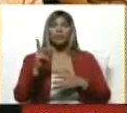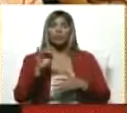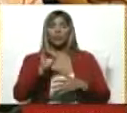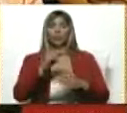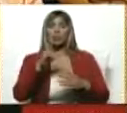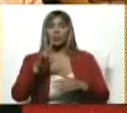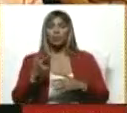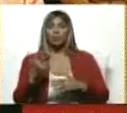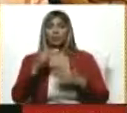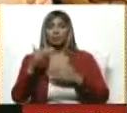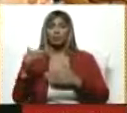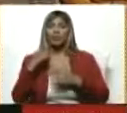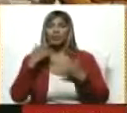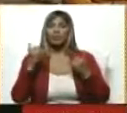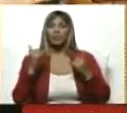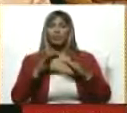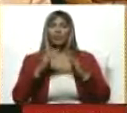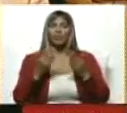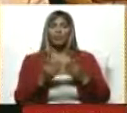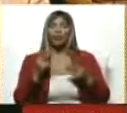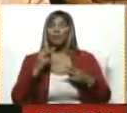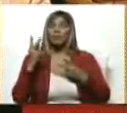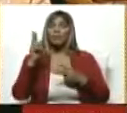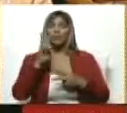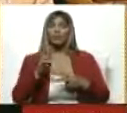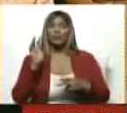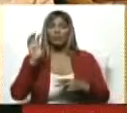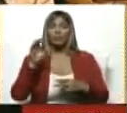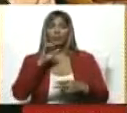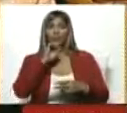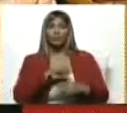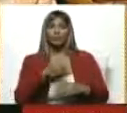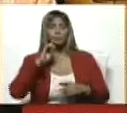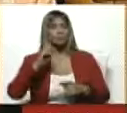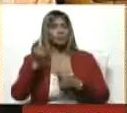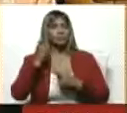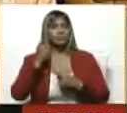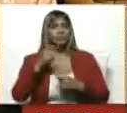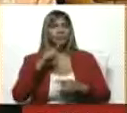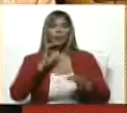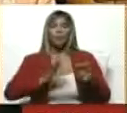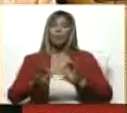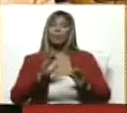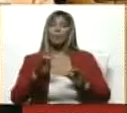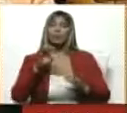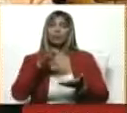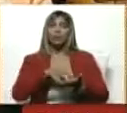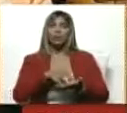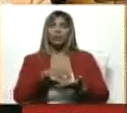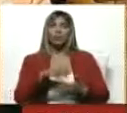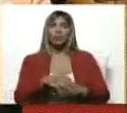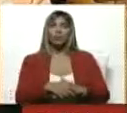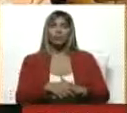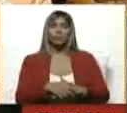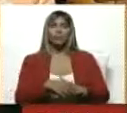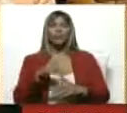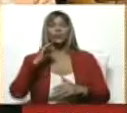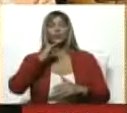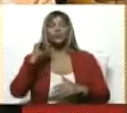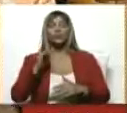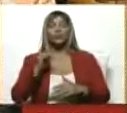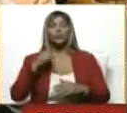tercer capítulo del Festival Mundial Viva Venezuela, mi patria querida. Recuerden, prepararse los estados Aragua, Carabobo